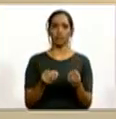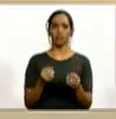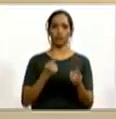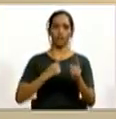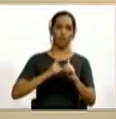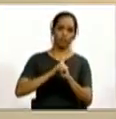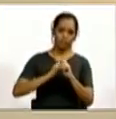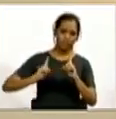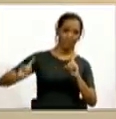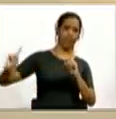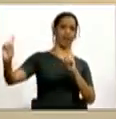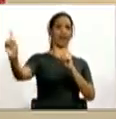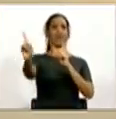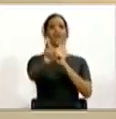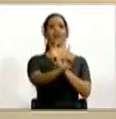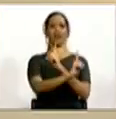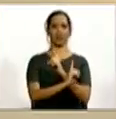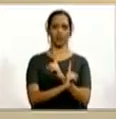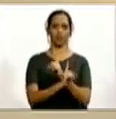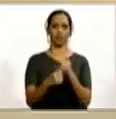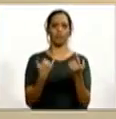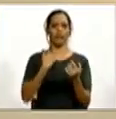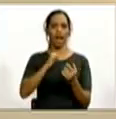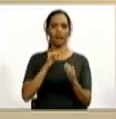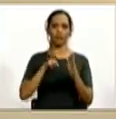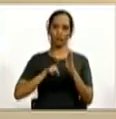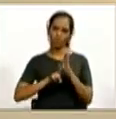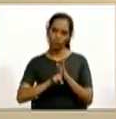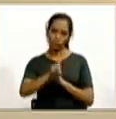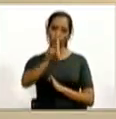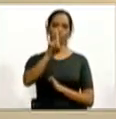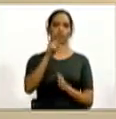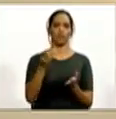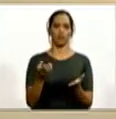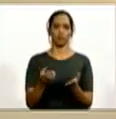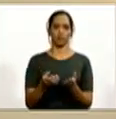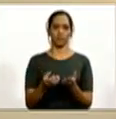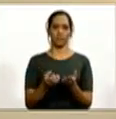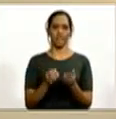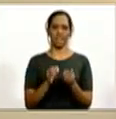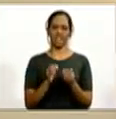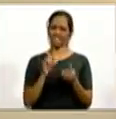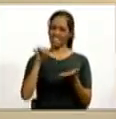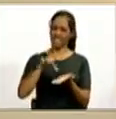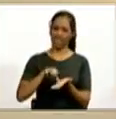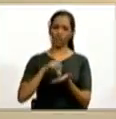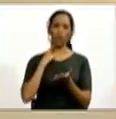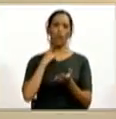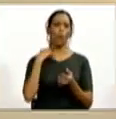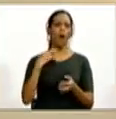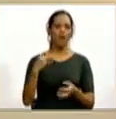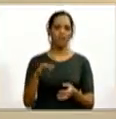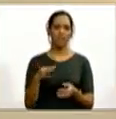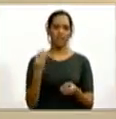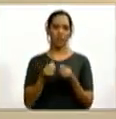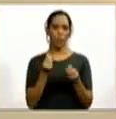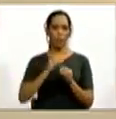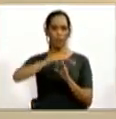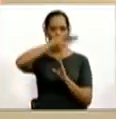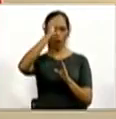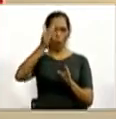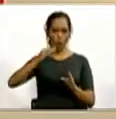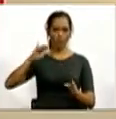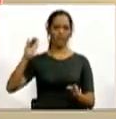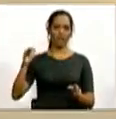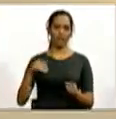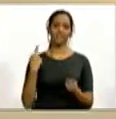vueltón. Porque hay unas subidas y esto, ¿no? Una parte del centro de Guatire es como unas colinas y eso.